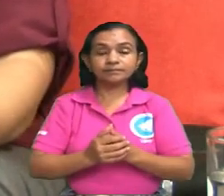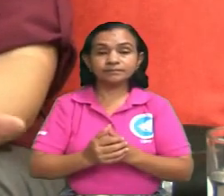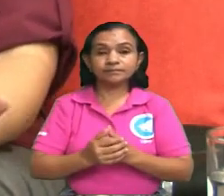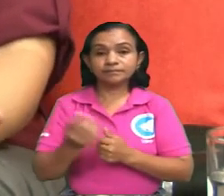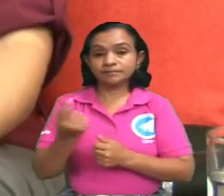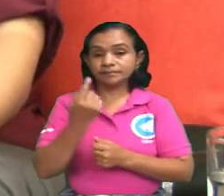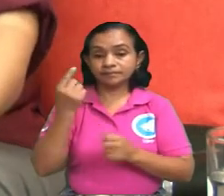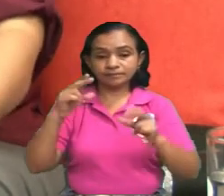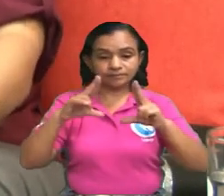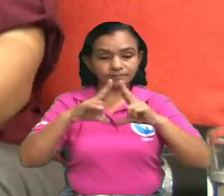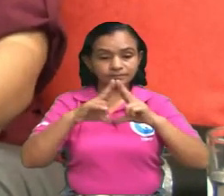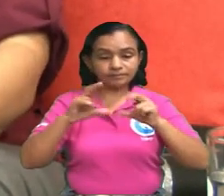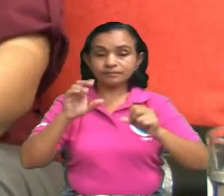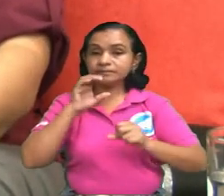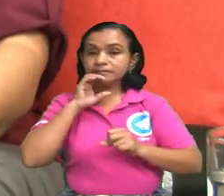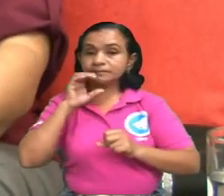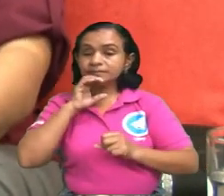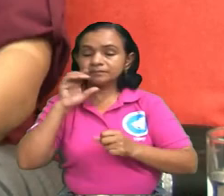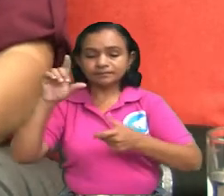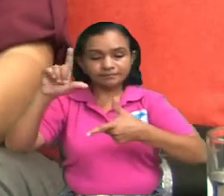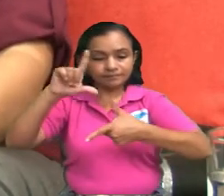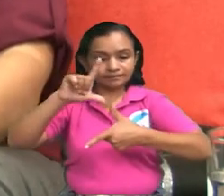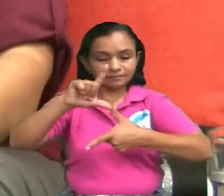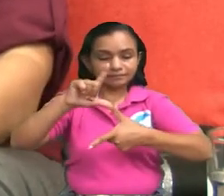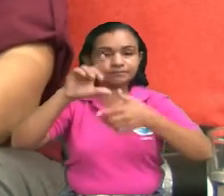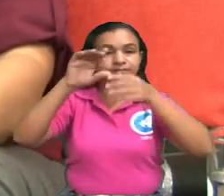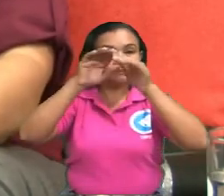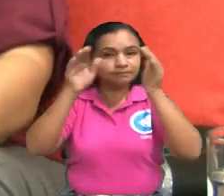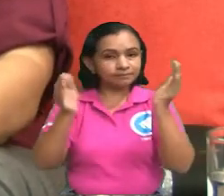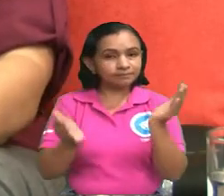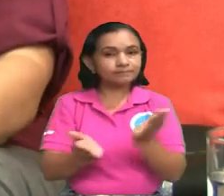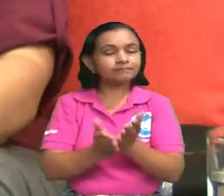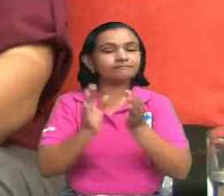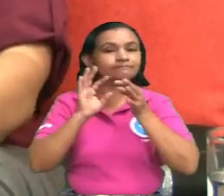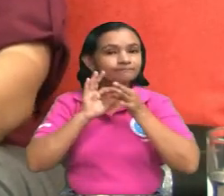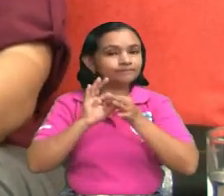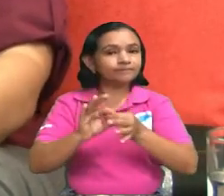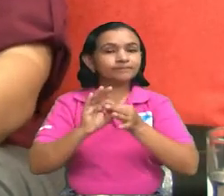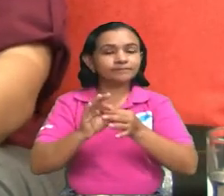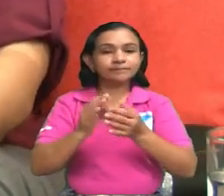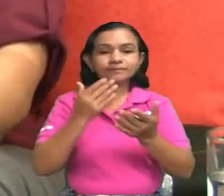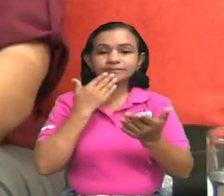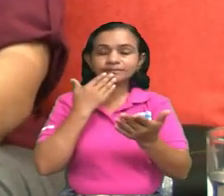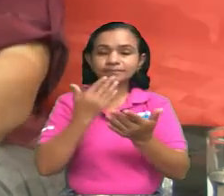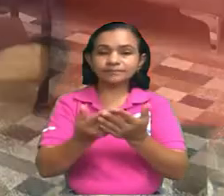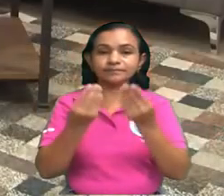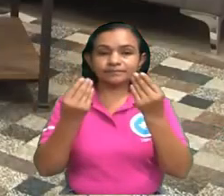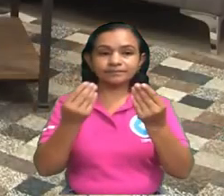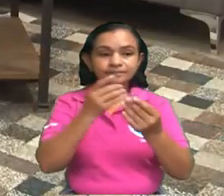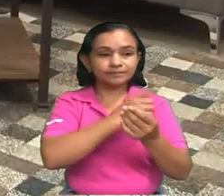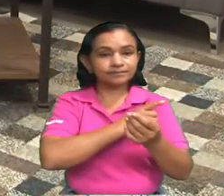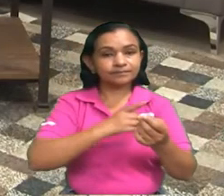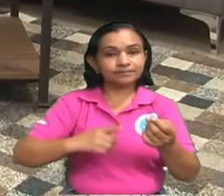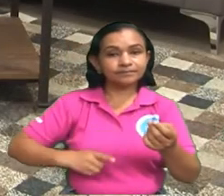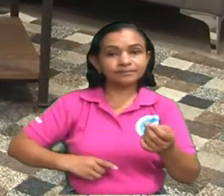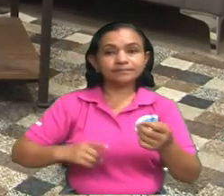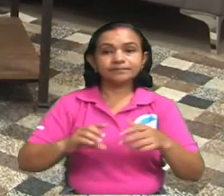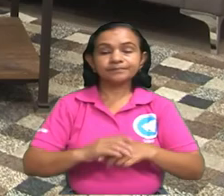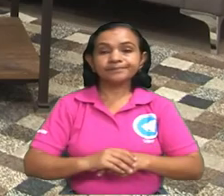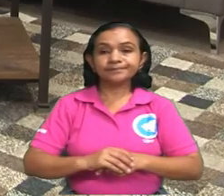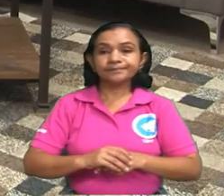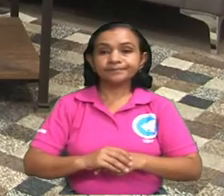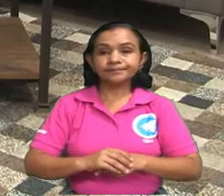solo de Nicaragua y de Cuba, que son de Latinoamérica y el mundo. Muchísimas gracias, diputada. Quisiera cerrar con